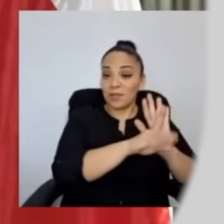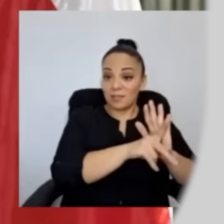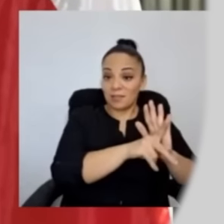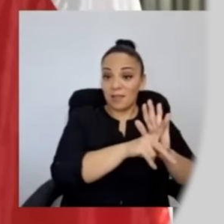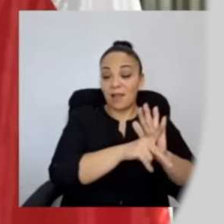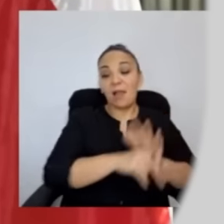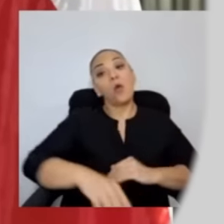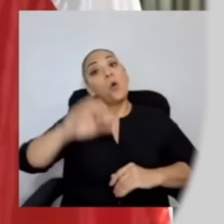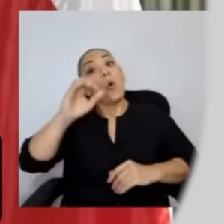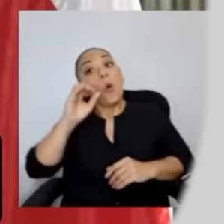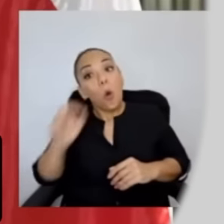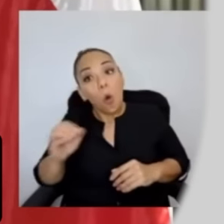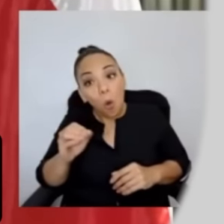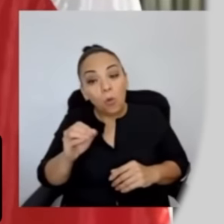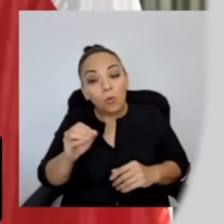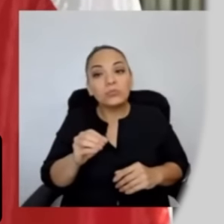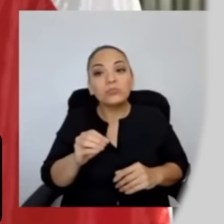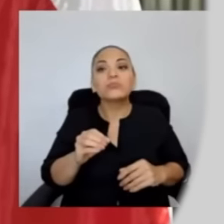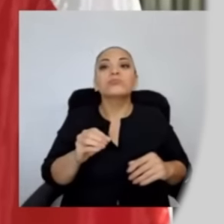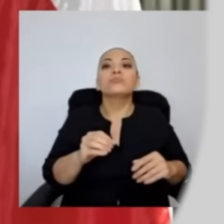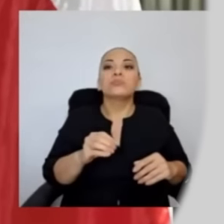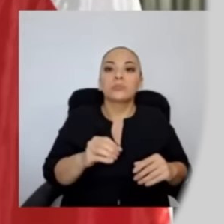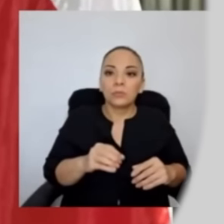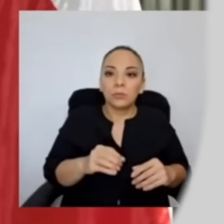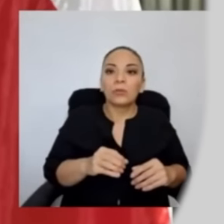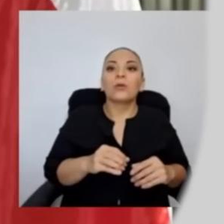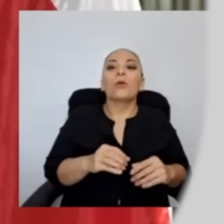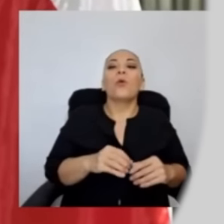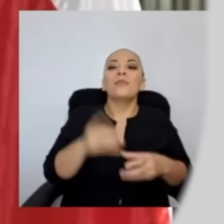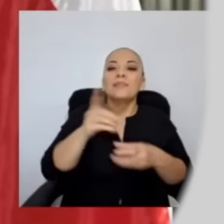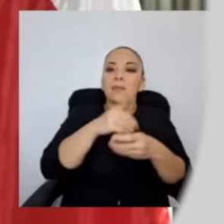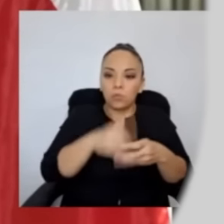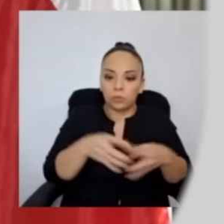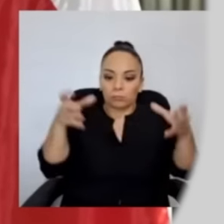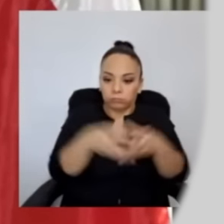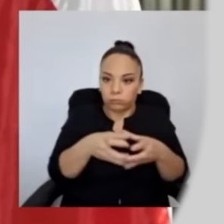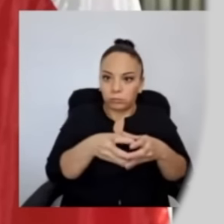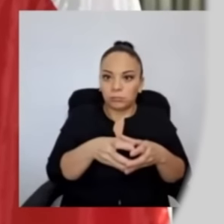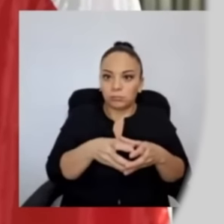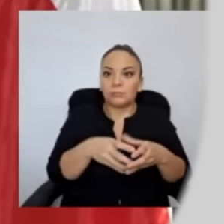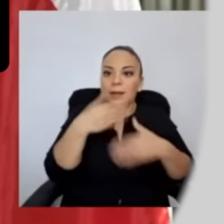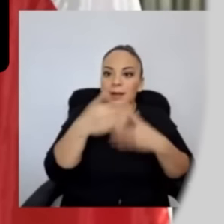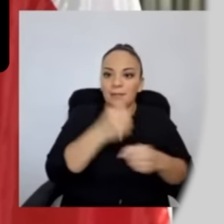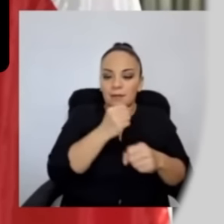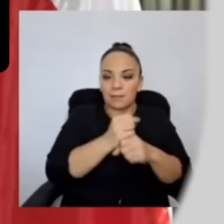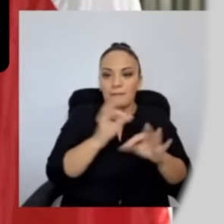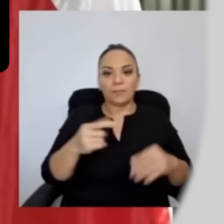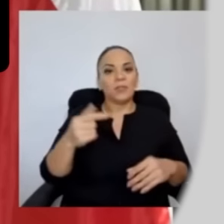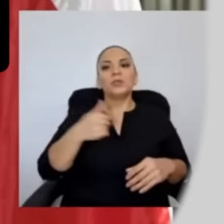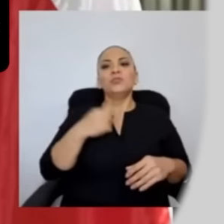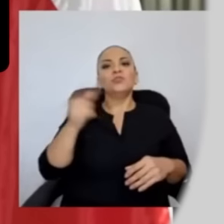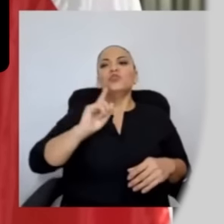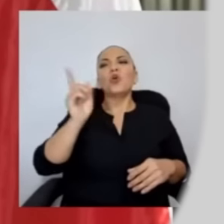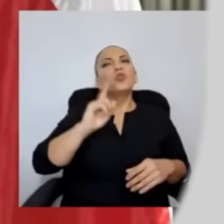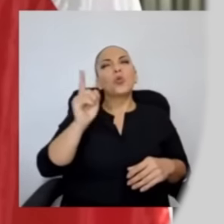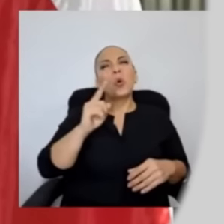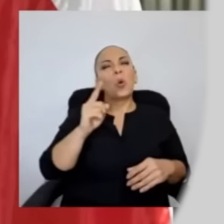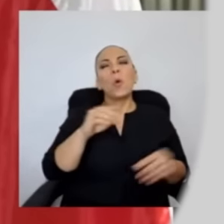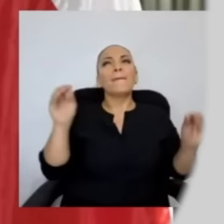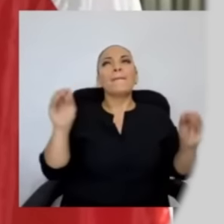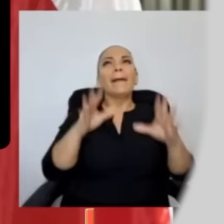masa crítica mínima de diputados que quieran hacer las cosas. Y yo sí, sin tener bola de cristal, simplemente por